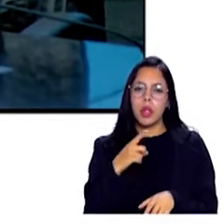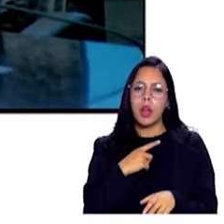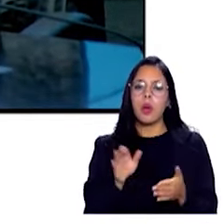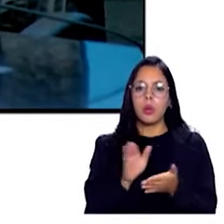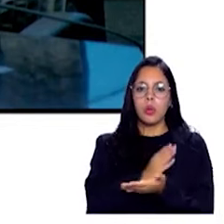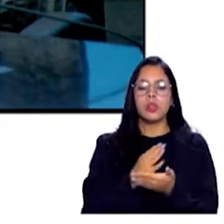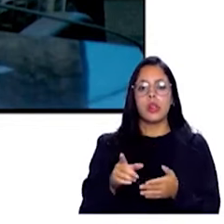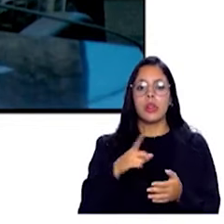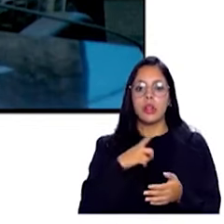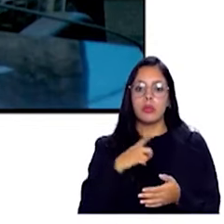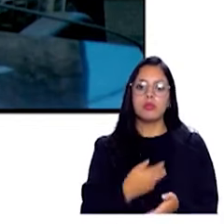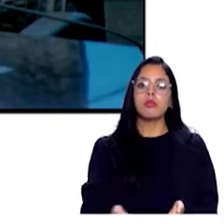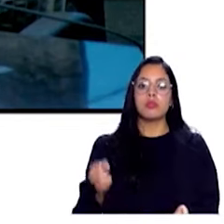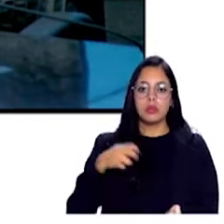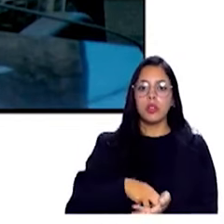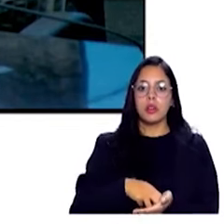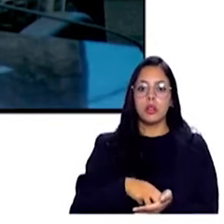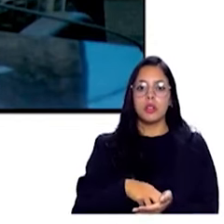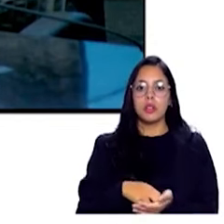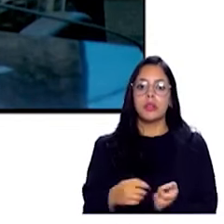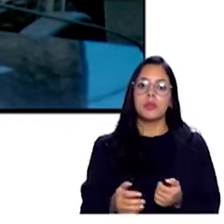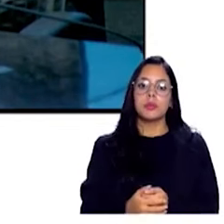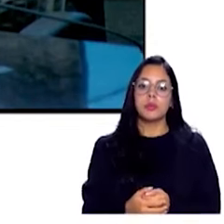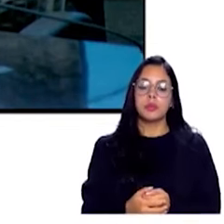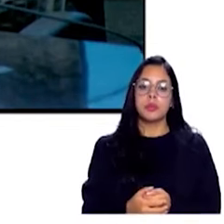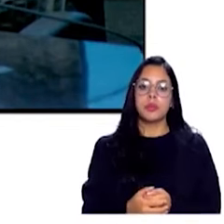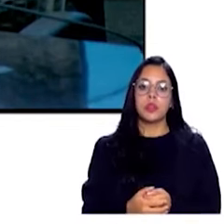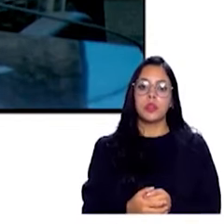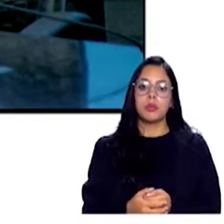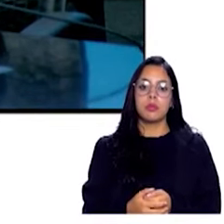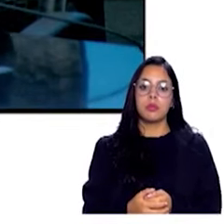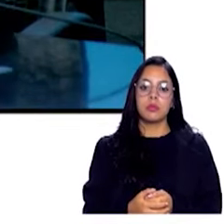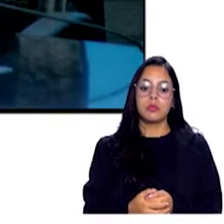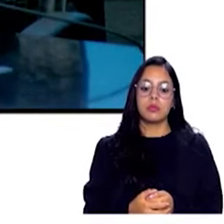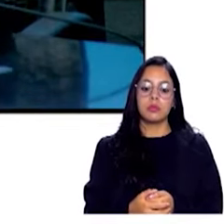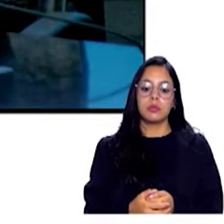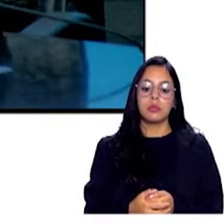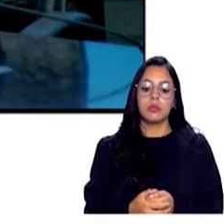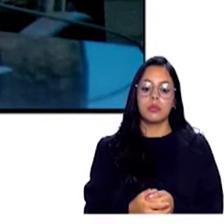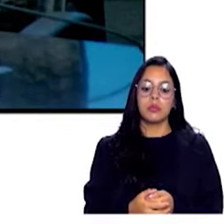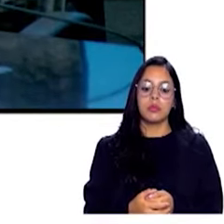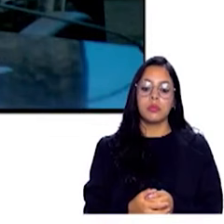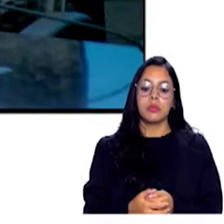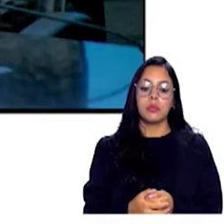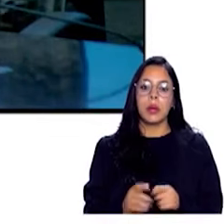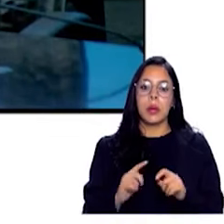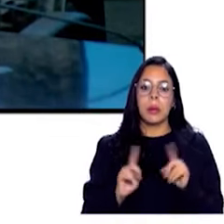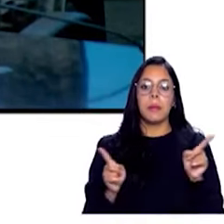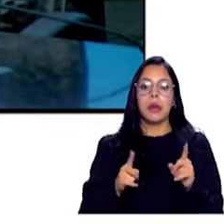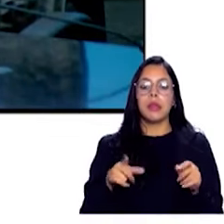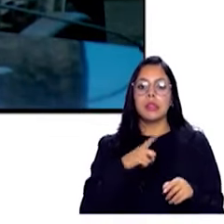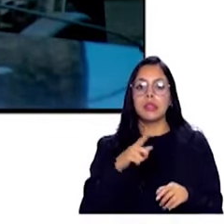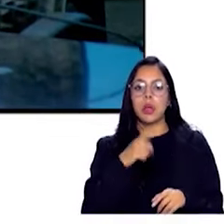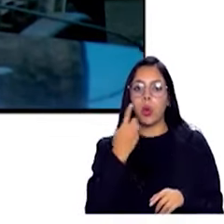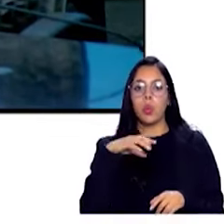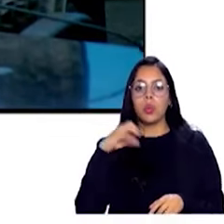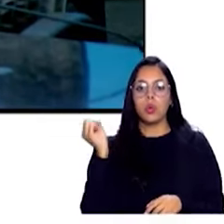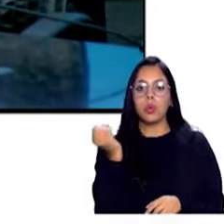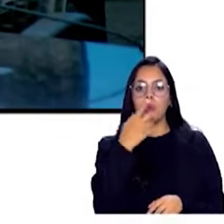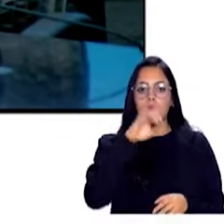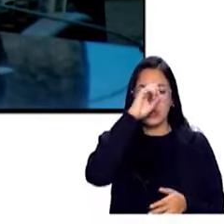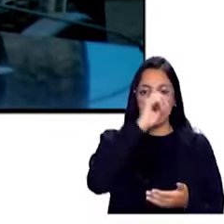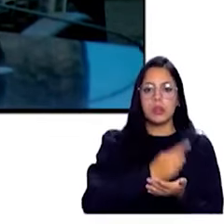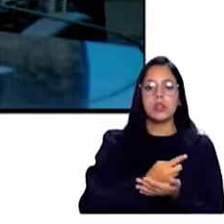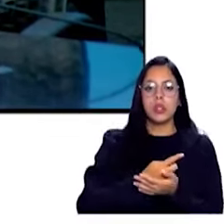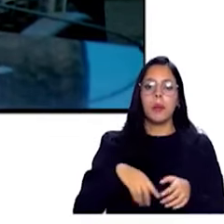firmes Y se ejecutando per ha Aparecido Uno nuevo determin Una justicia Y que